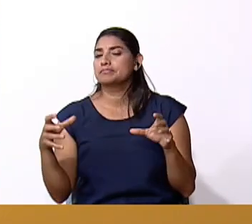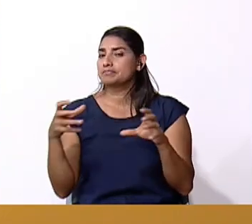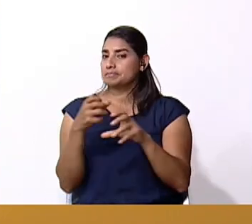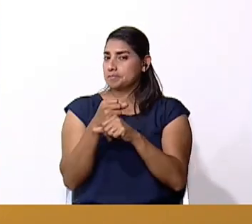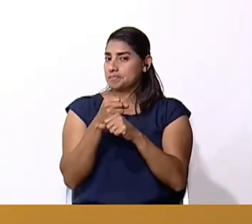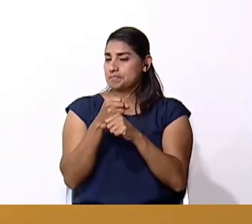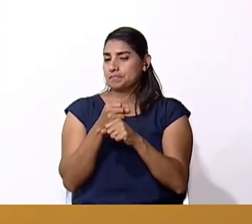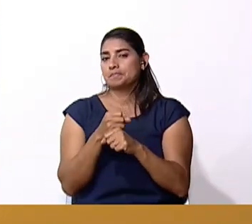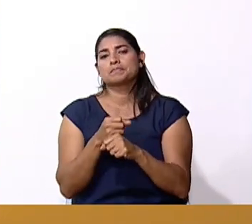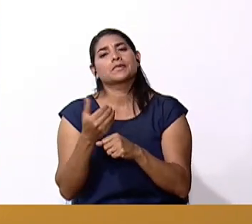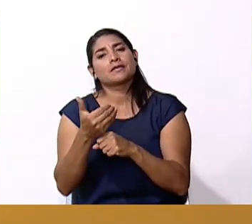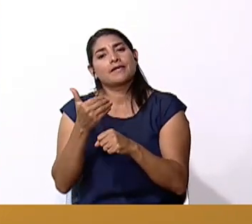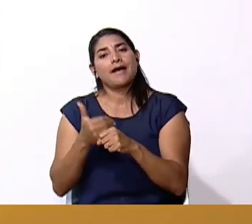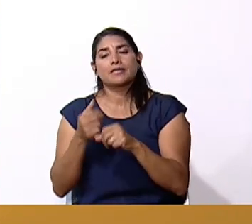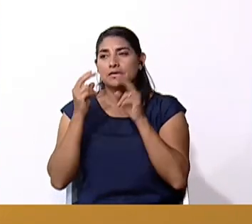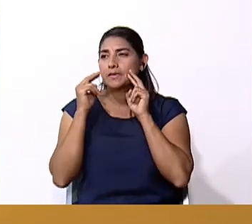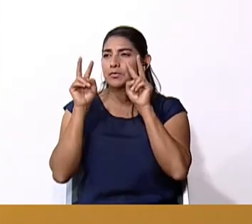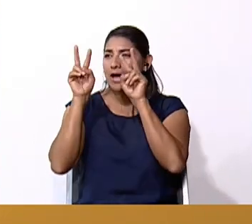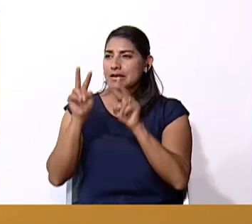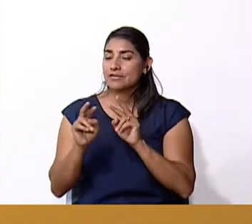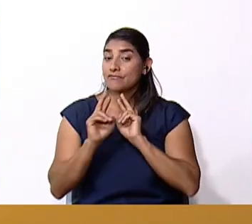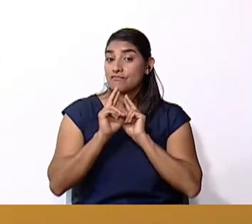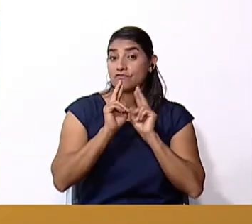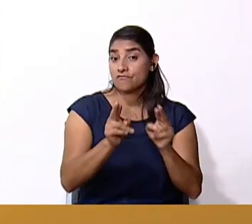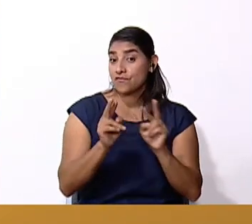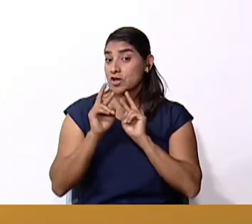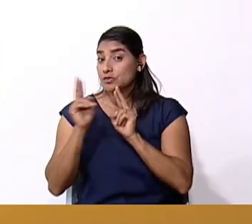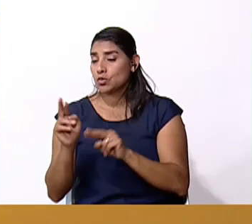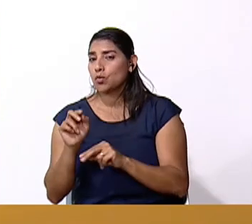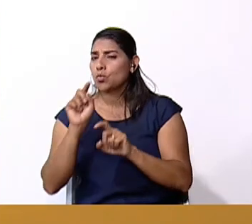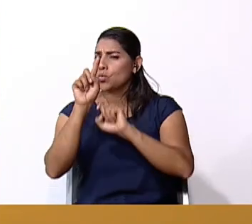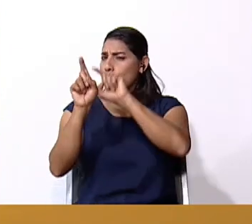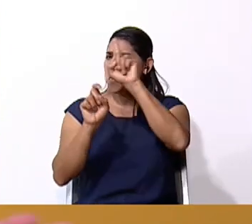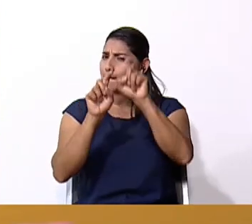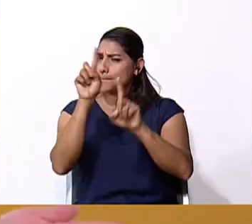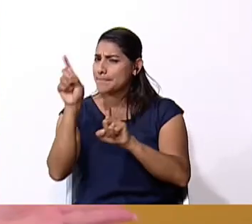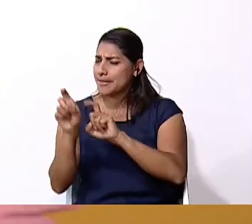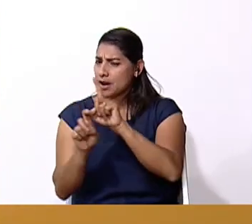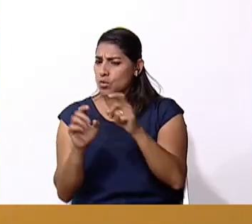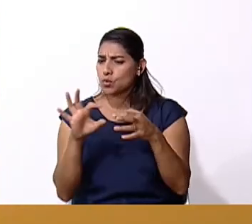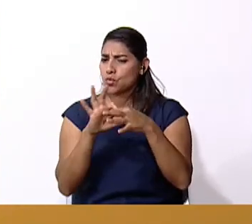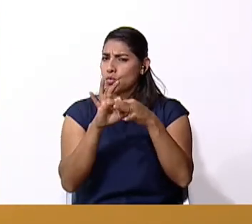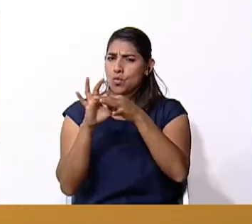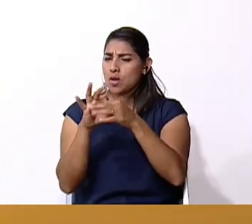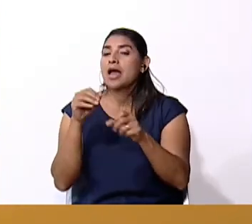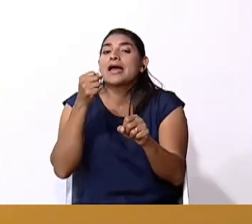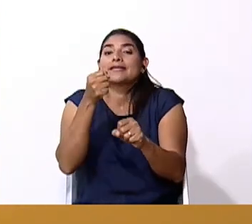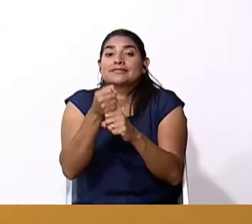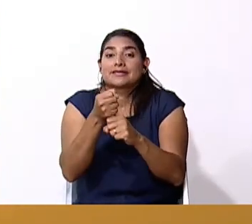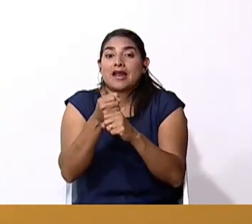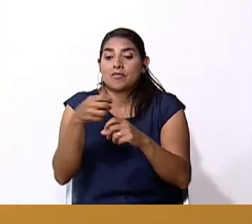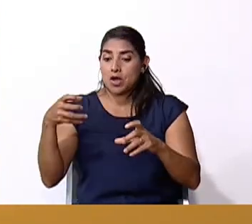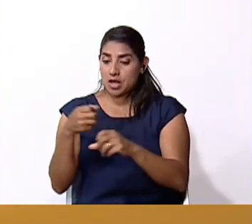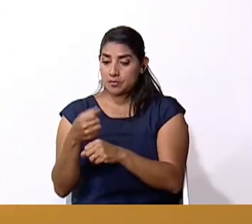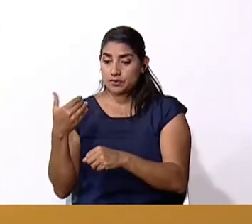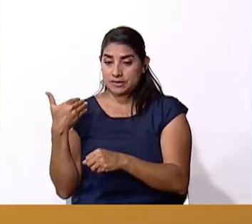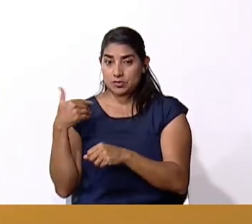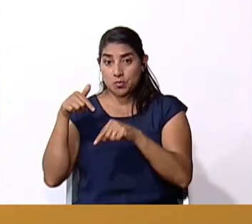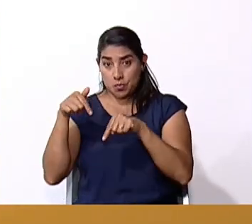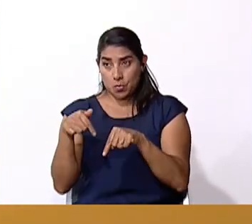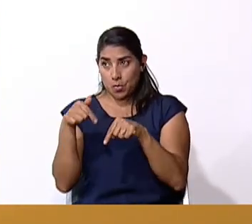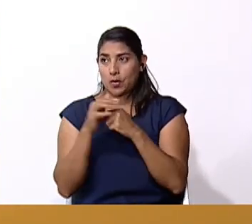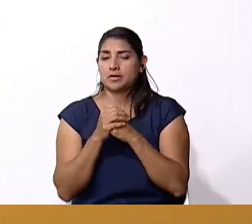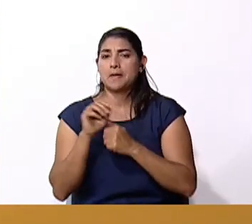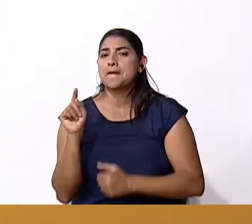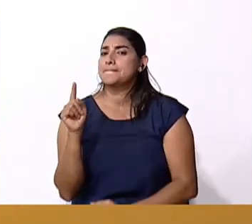yo necesito que analicemos y respondamos juntos una serie de preguntas con respecto al trabajo que hemos realizado.